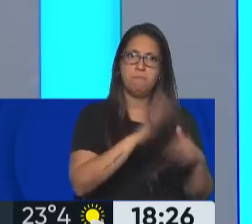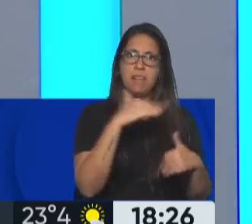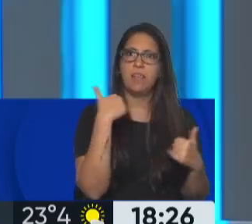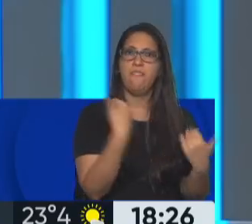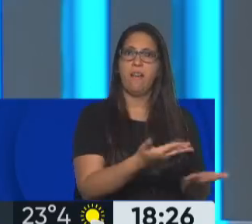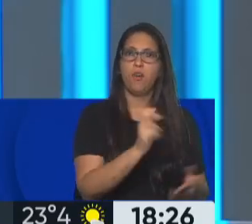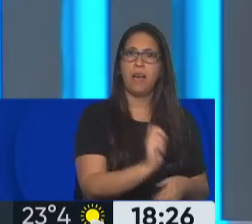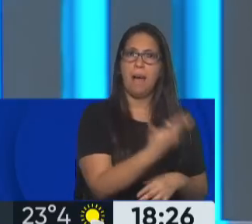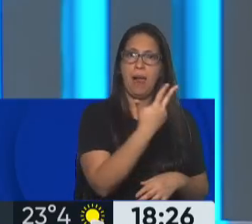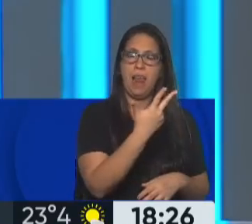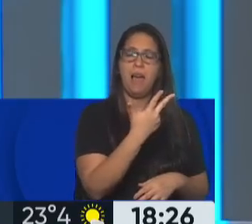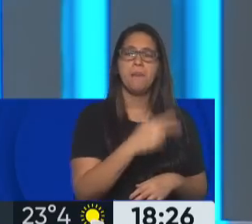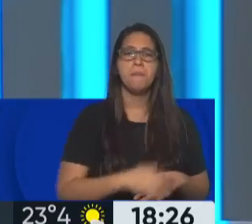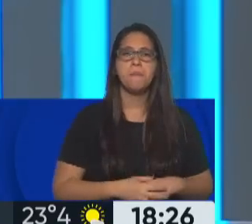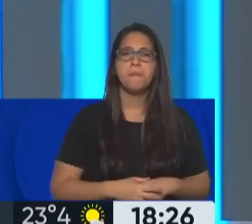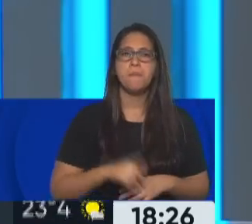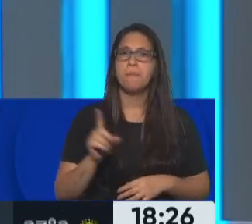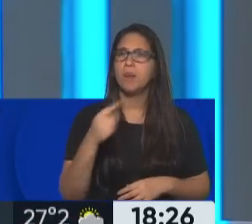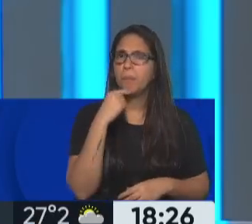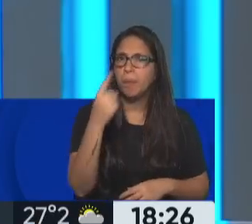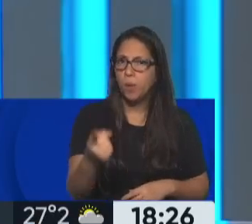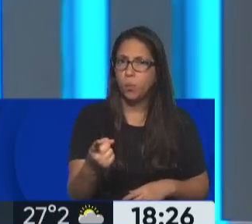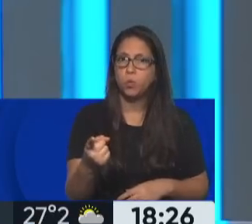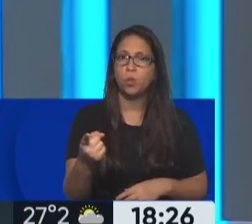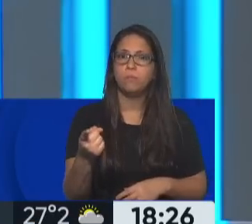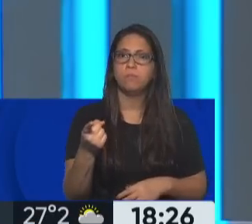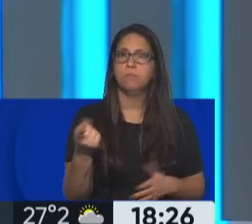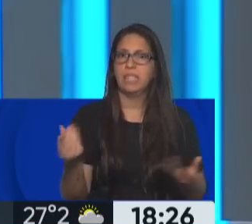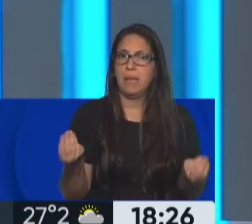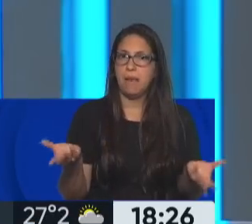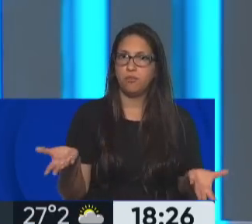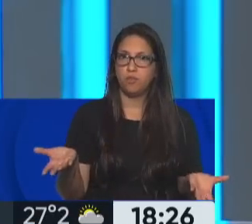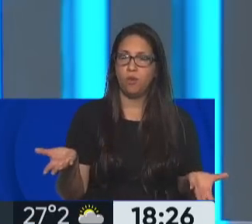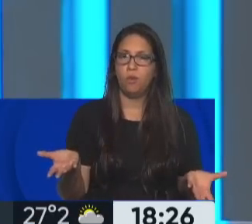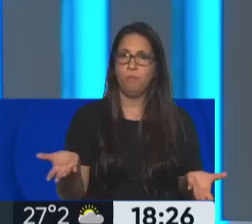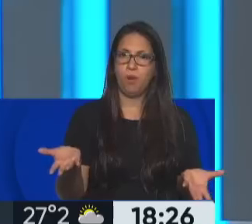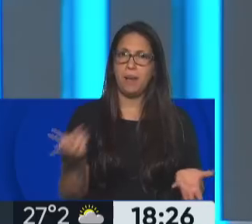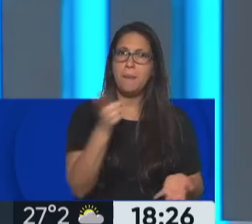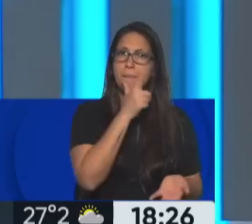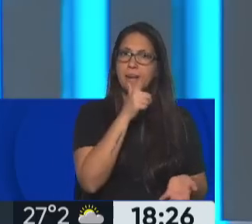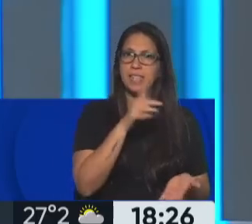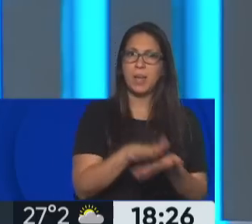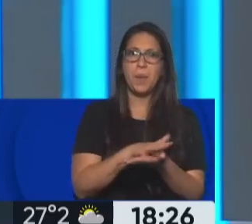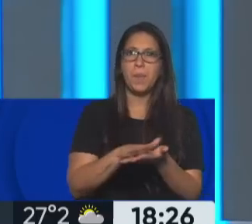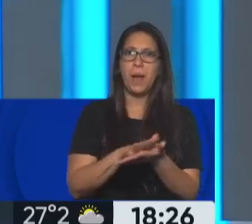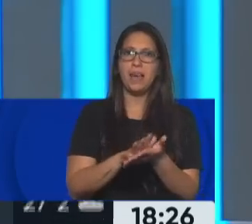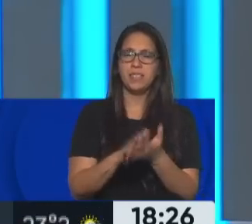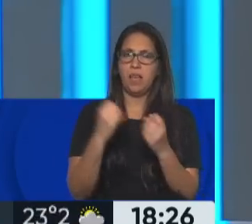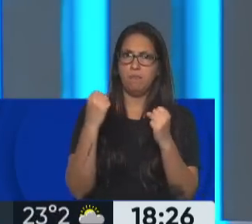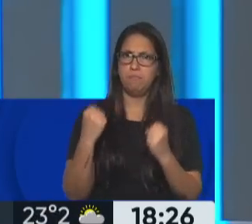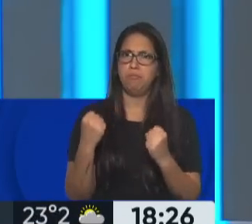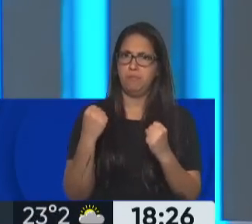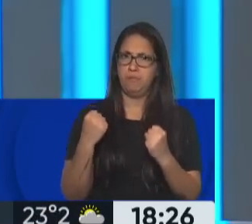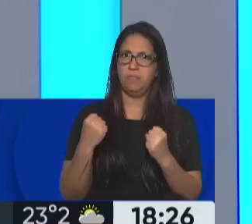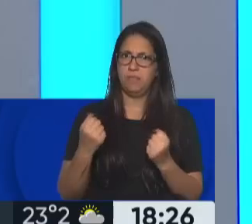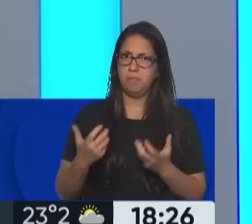mayoritariamente con Kamala Harris, pero preguntarte un poco qué pasó en ese sentido, porque es una base pareciera más sólida con la cual llega Donald Trump